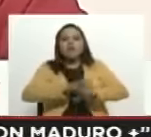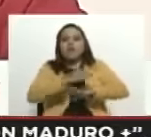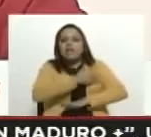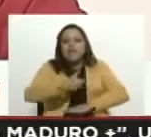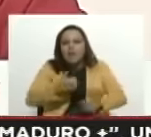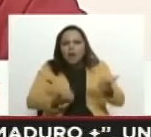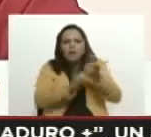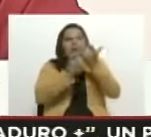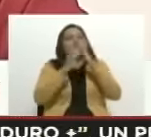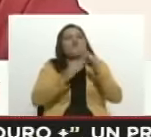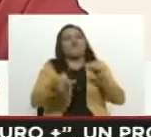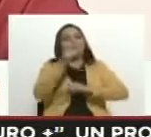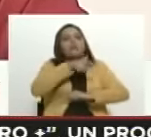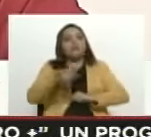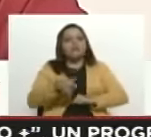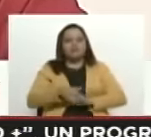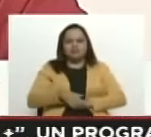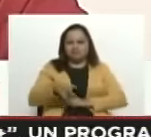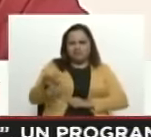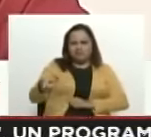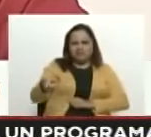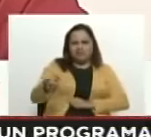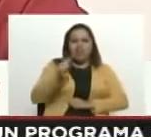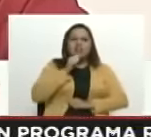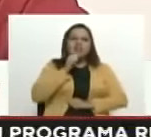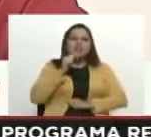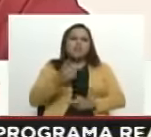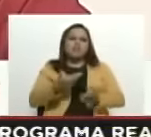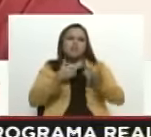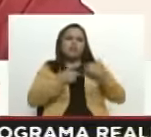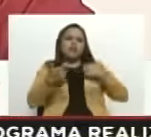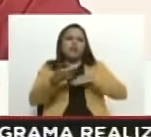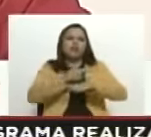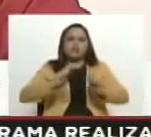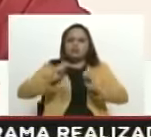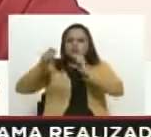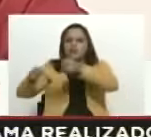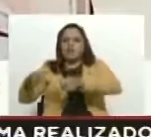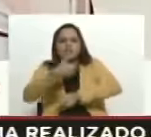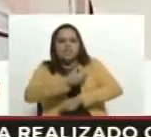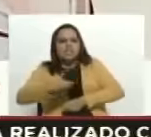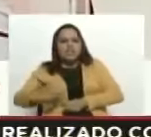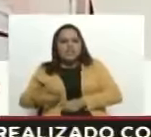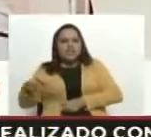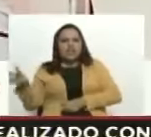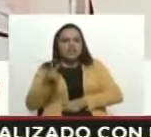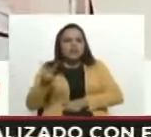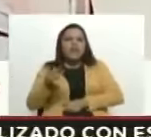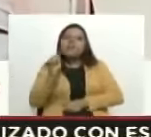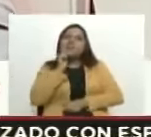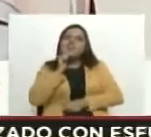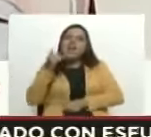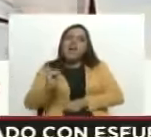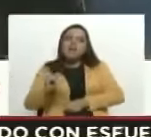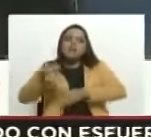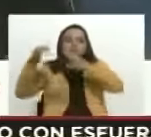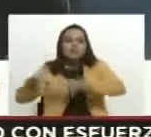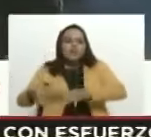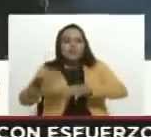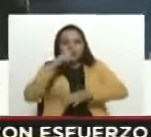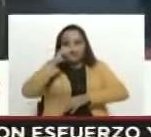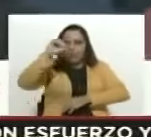¿Mandato? Mandato tiene el presidente constitucional de la República Bolivariana de Venezuela, que es Nicolás Maduro.